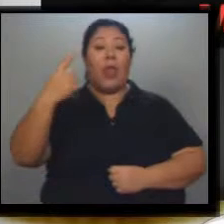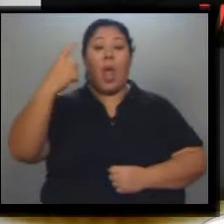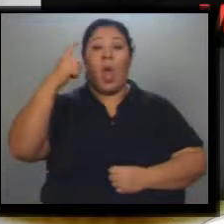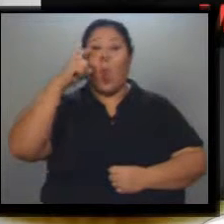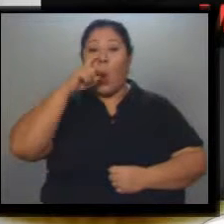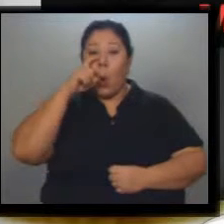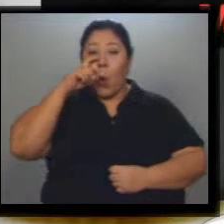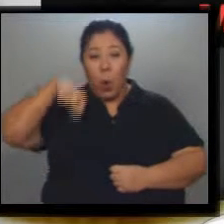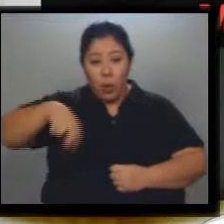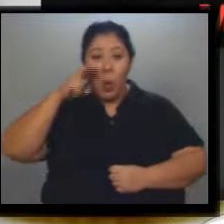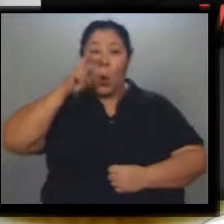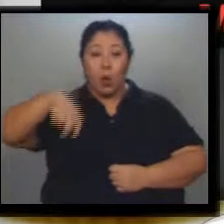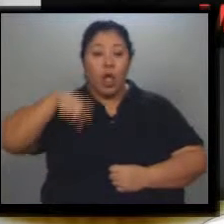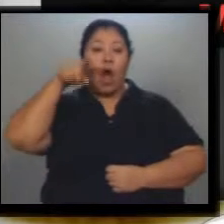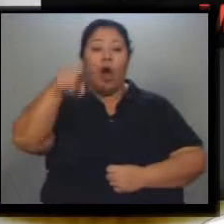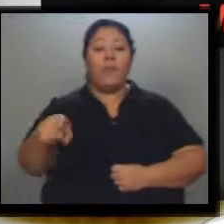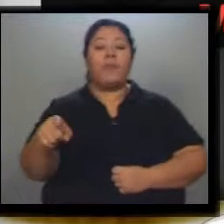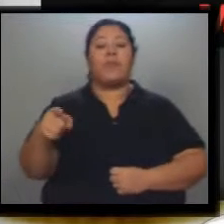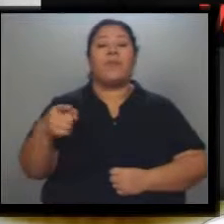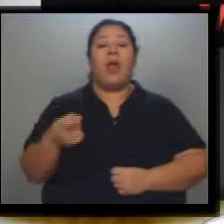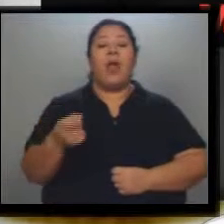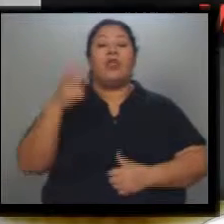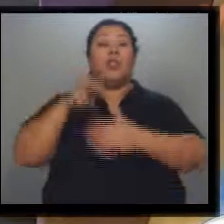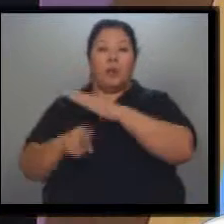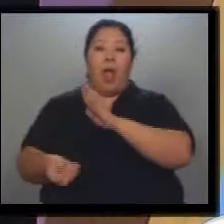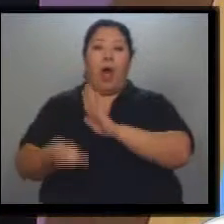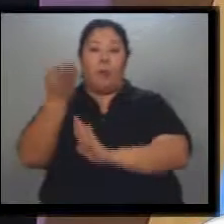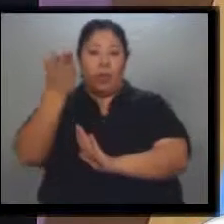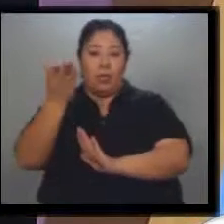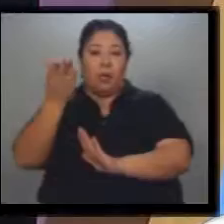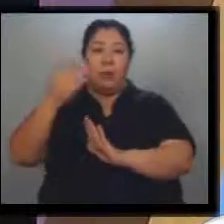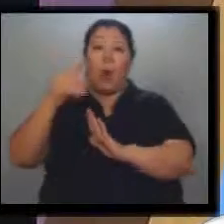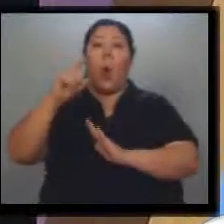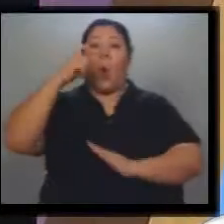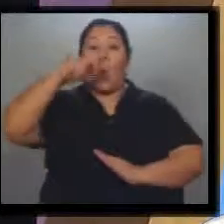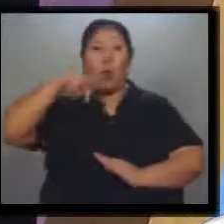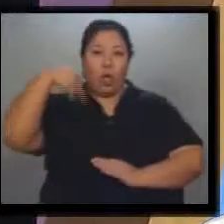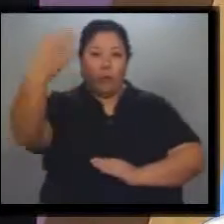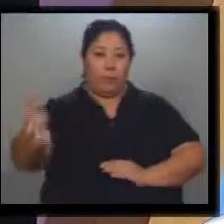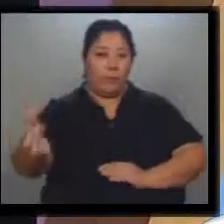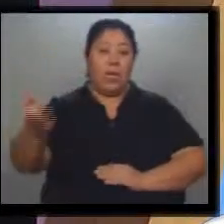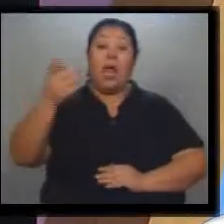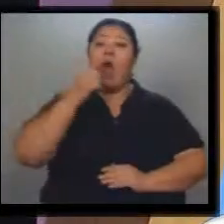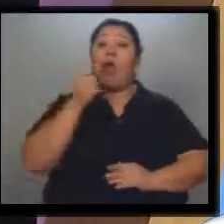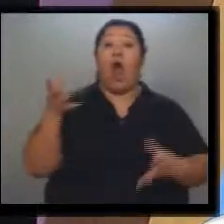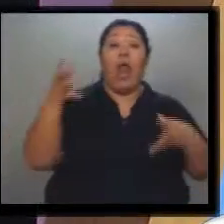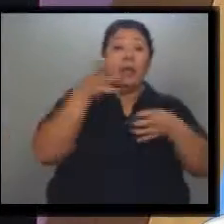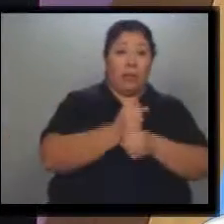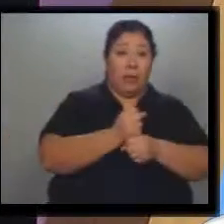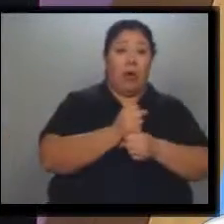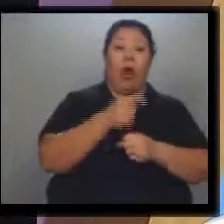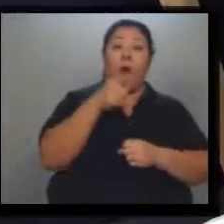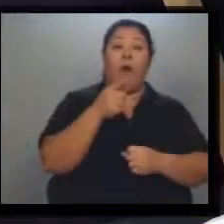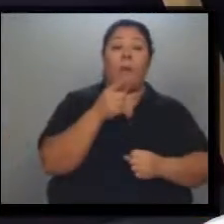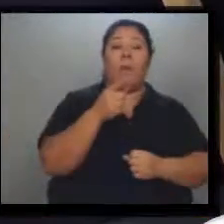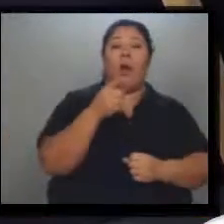6.50 el colectivo. Pero si vos, lo bueno ir en subte o en colectivo es que tenés que ir caminando hasta la parada, después caminando hasta tu casa, hacés gimnasia. Te hace bien. Claro,